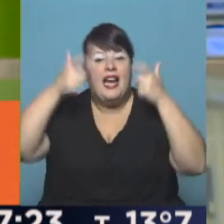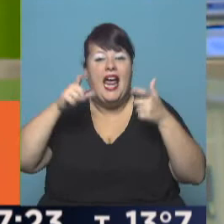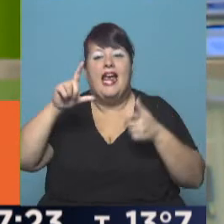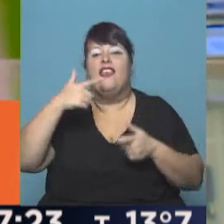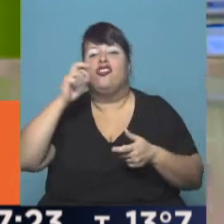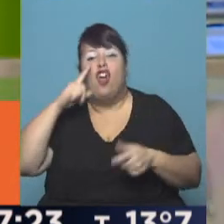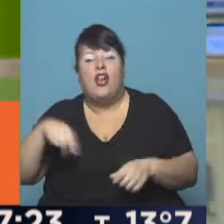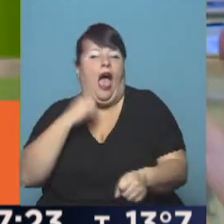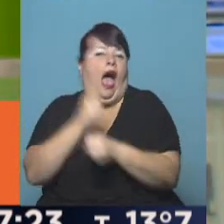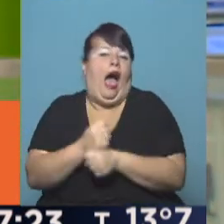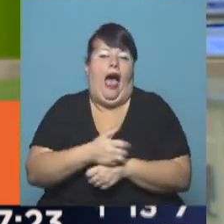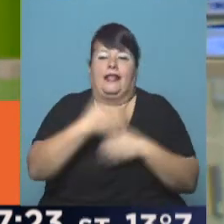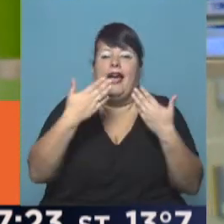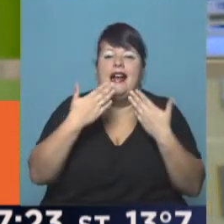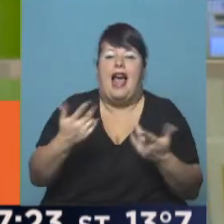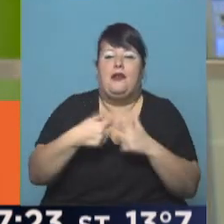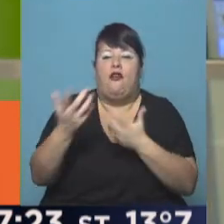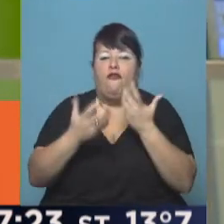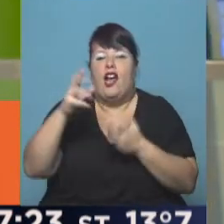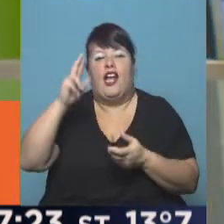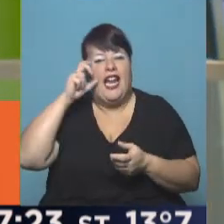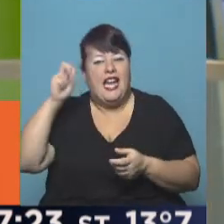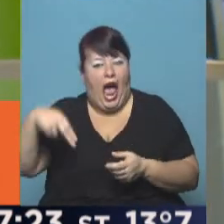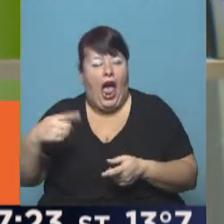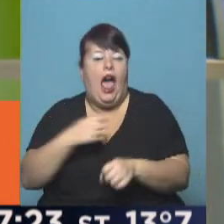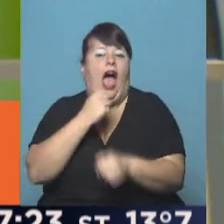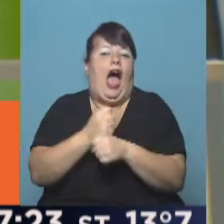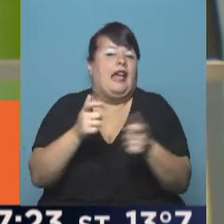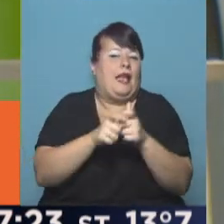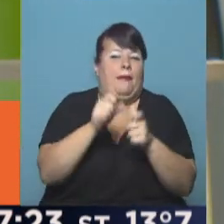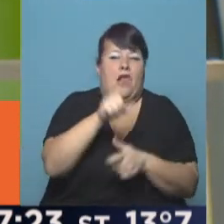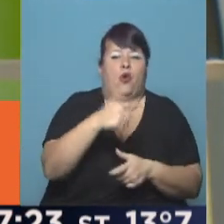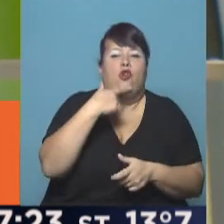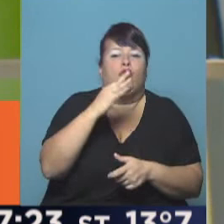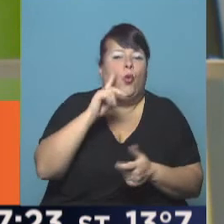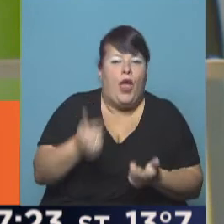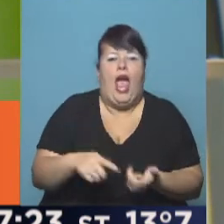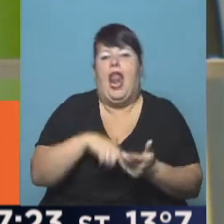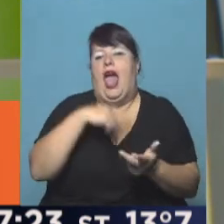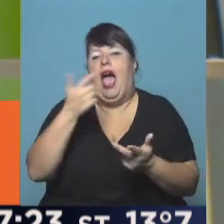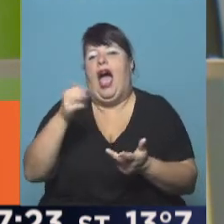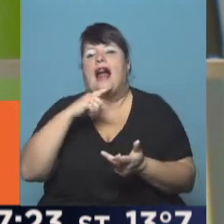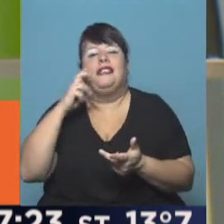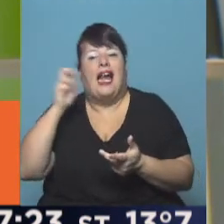Sorín, hasta Gracias por el Fuego de Sergio Renán, hasta las películas de Subiela, las películas de